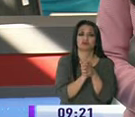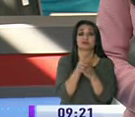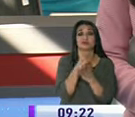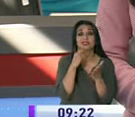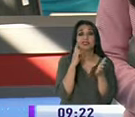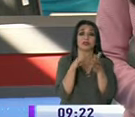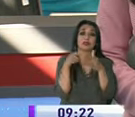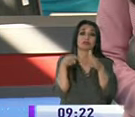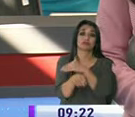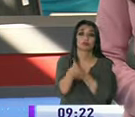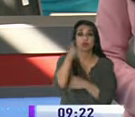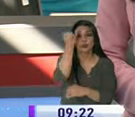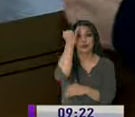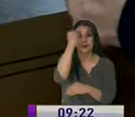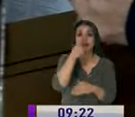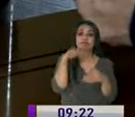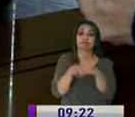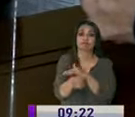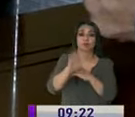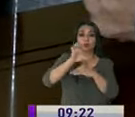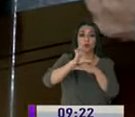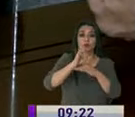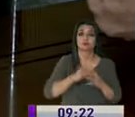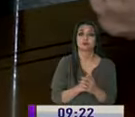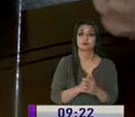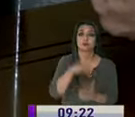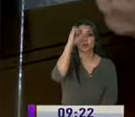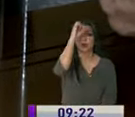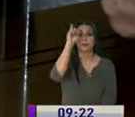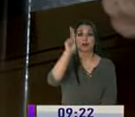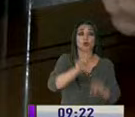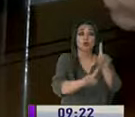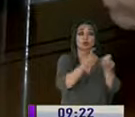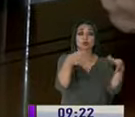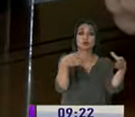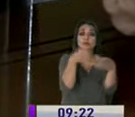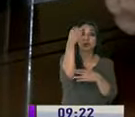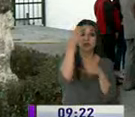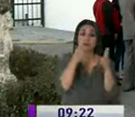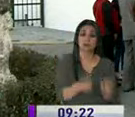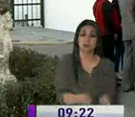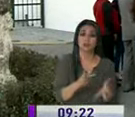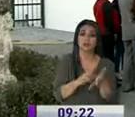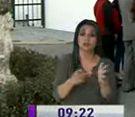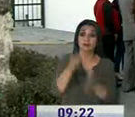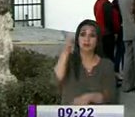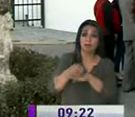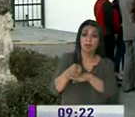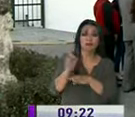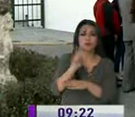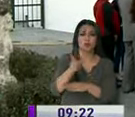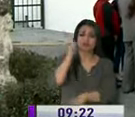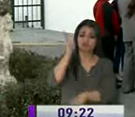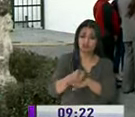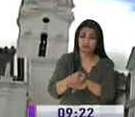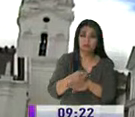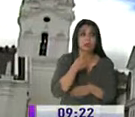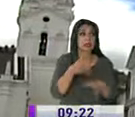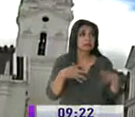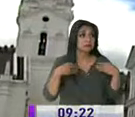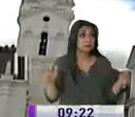injerencia ideológica. Dicen que la opinión consultiva no constituye una sentencia como tal, por lo que acatarla al pie de la letra no